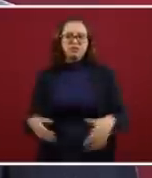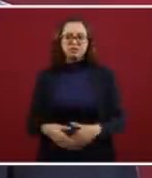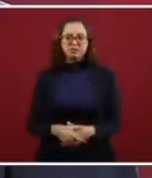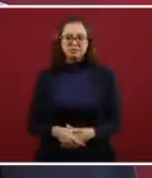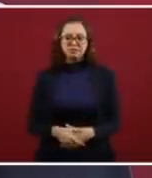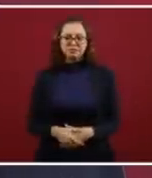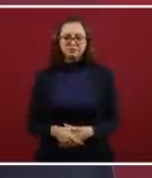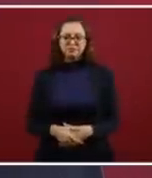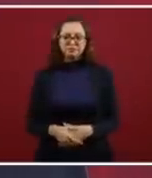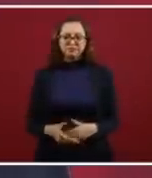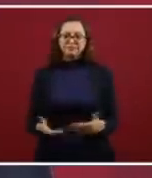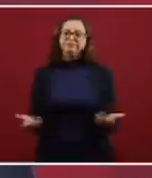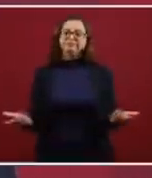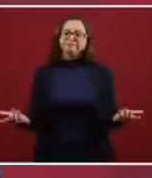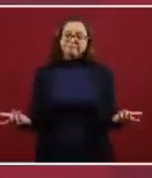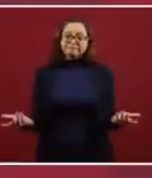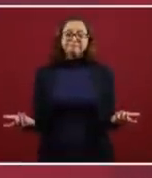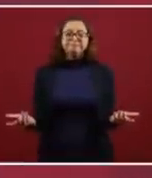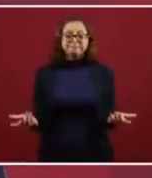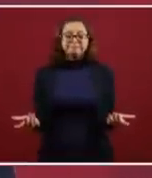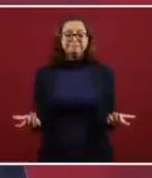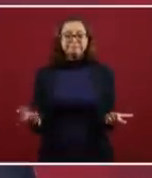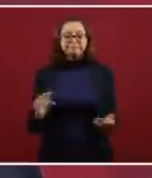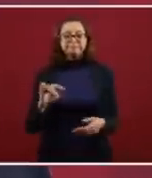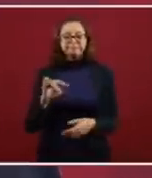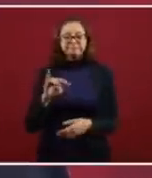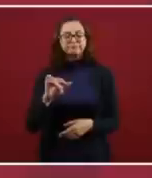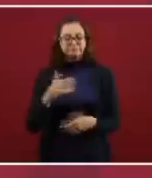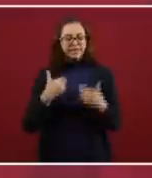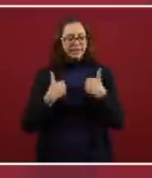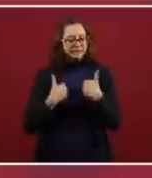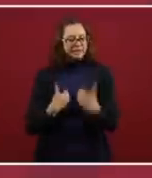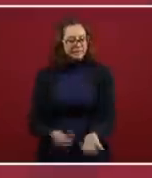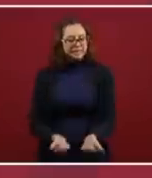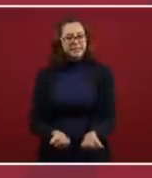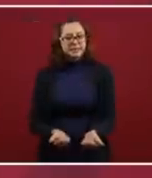Entonces, sí, yo entiendo.